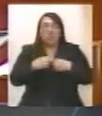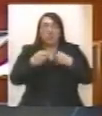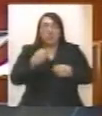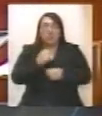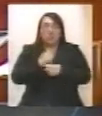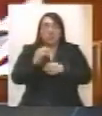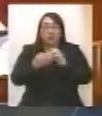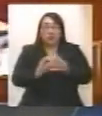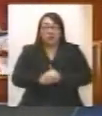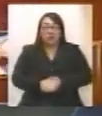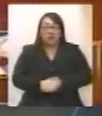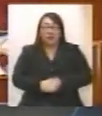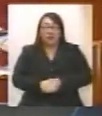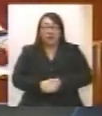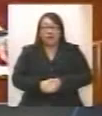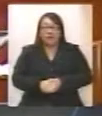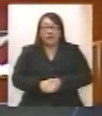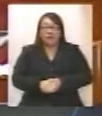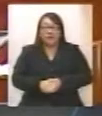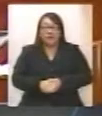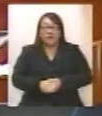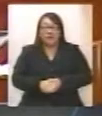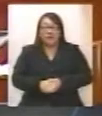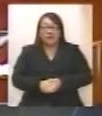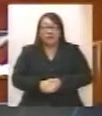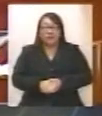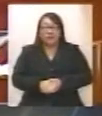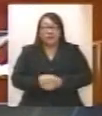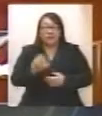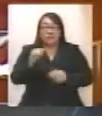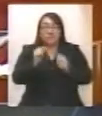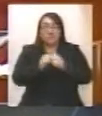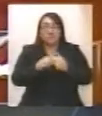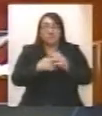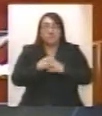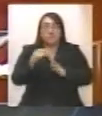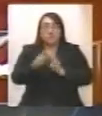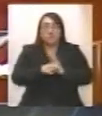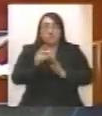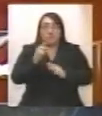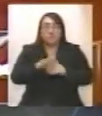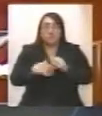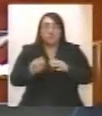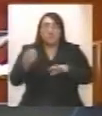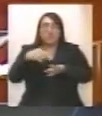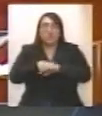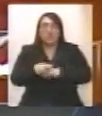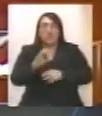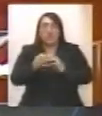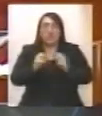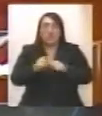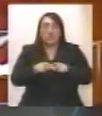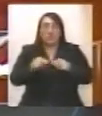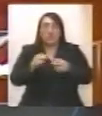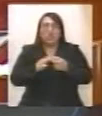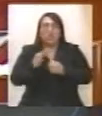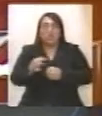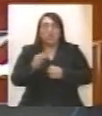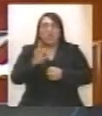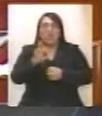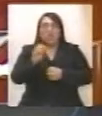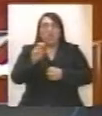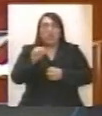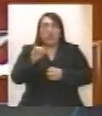oportunidades económicas. Asimismo, mediante el Fondo para la Inclusión Económica en Zonas Rurales, FONIE,